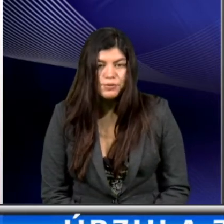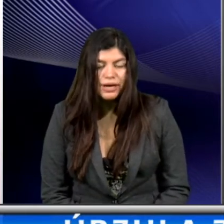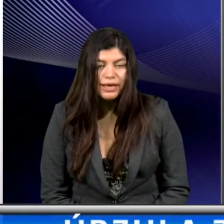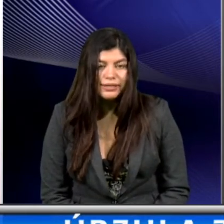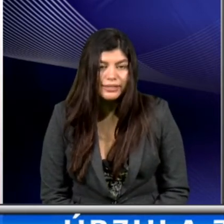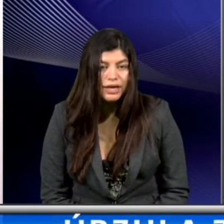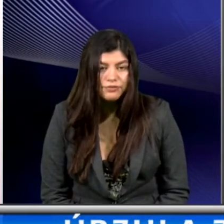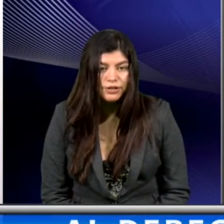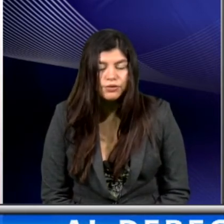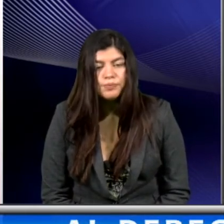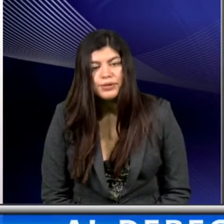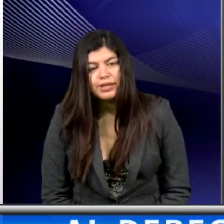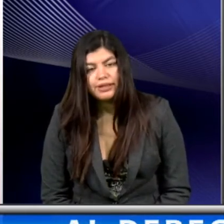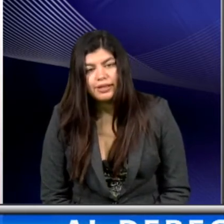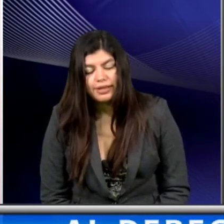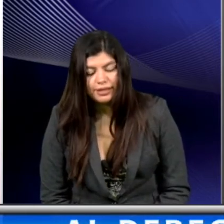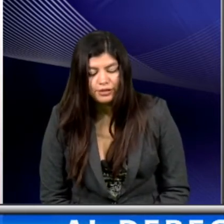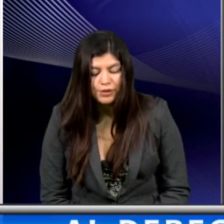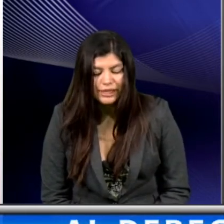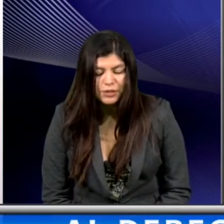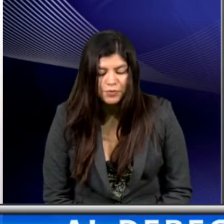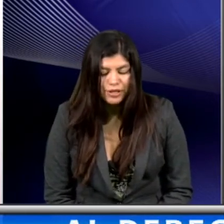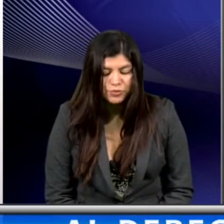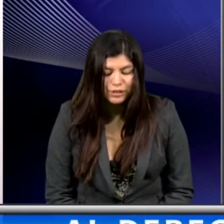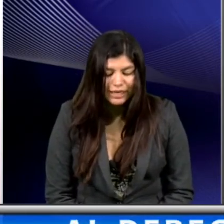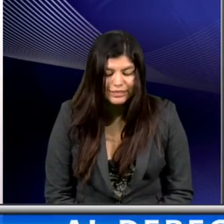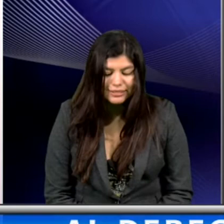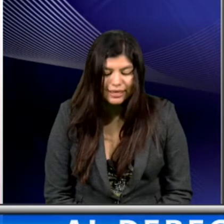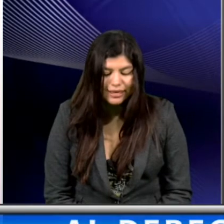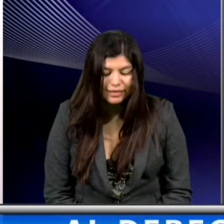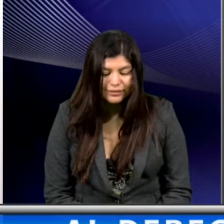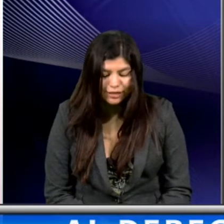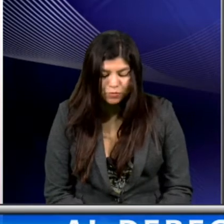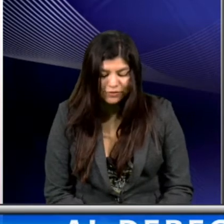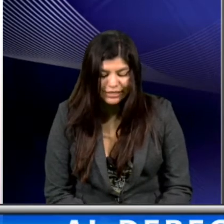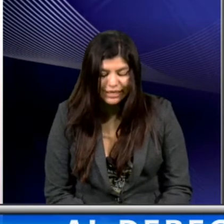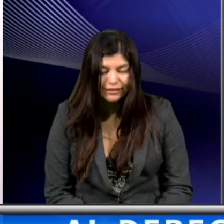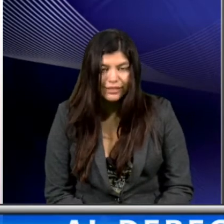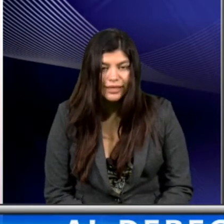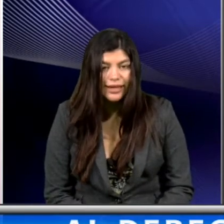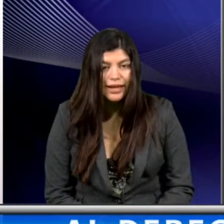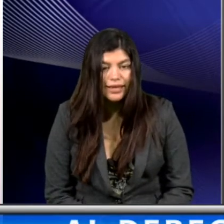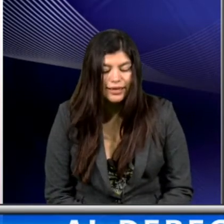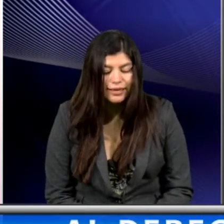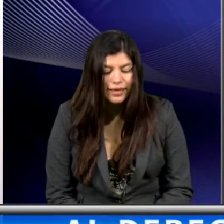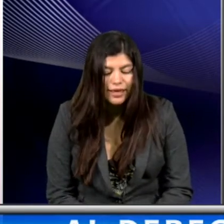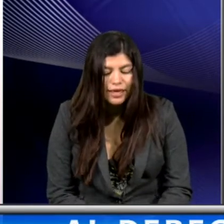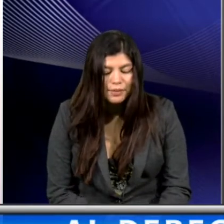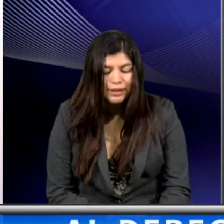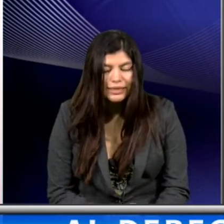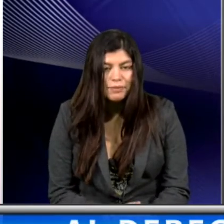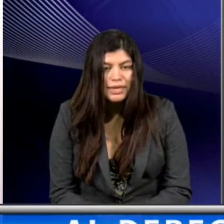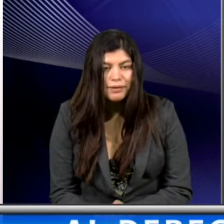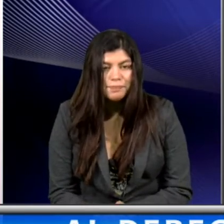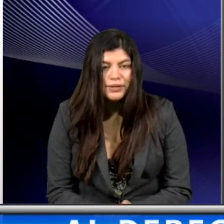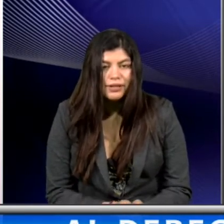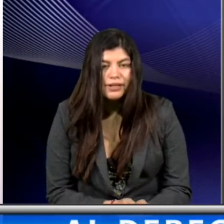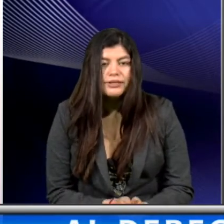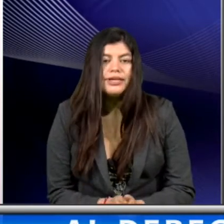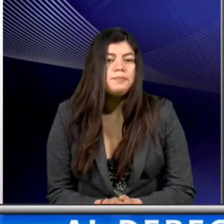penas vinculadas al tráfico de todo este tipo de sustancias estupefacientes en la ley